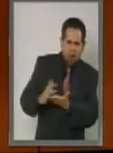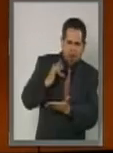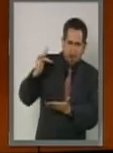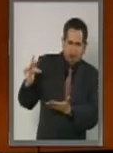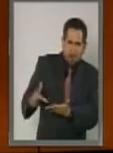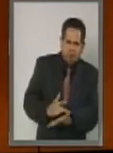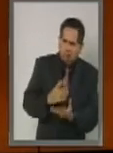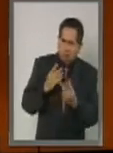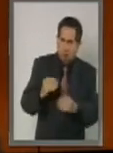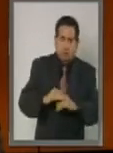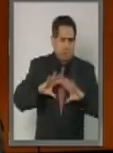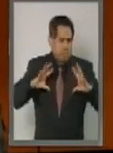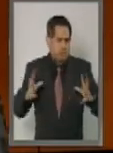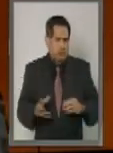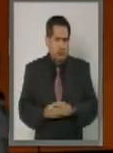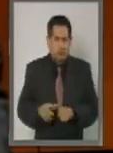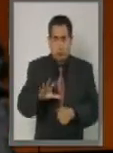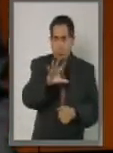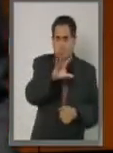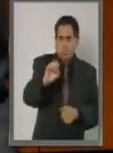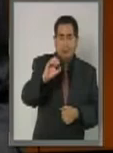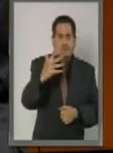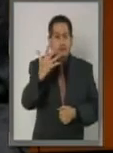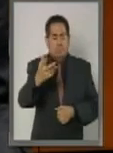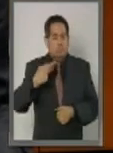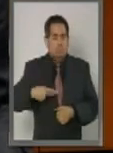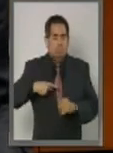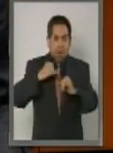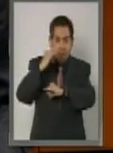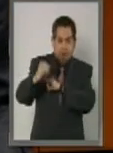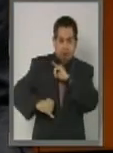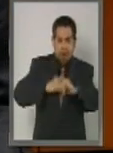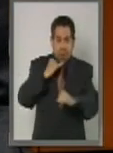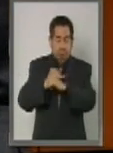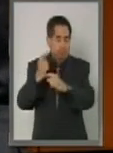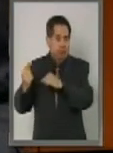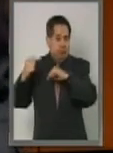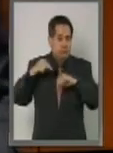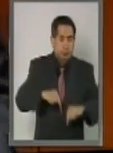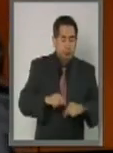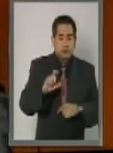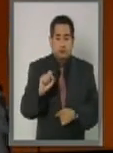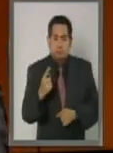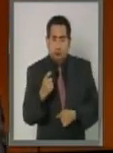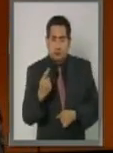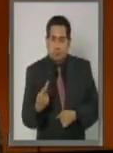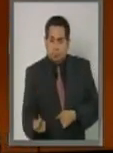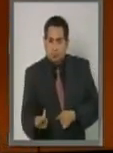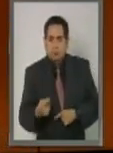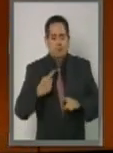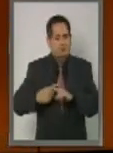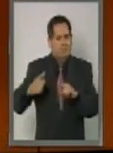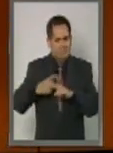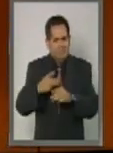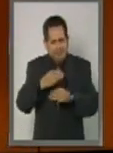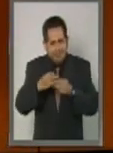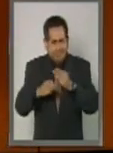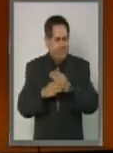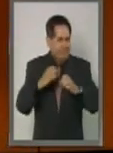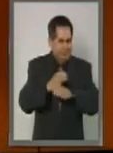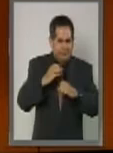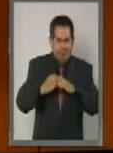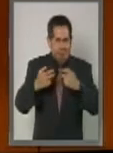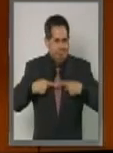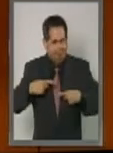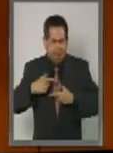total 505 brigadistas internacionales, 21 unidades caninas, equipo y ayuda humanitaria. La